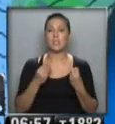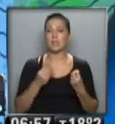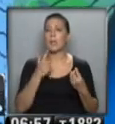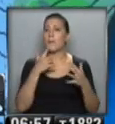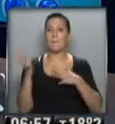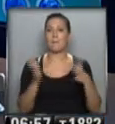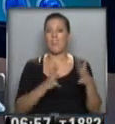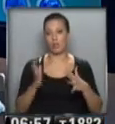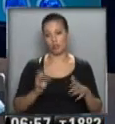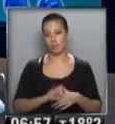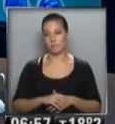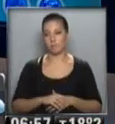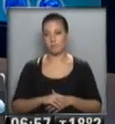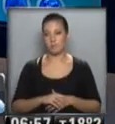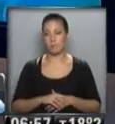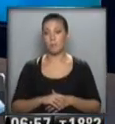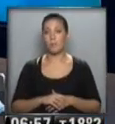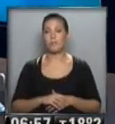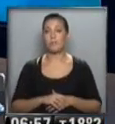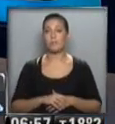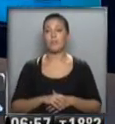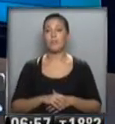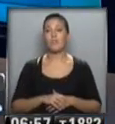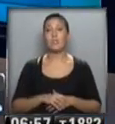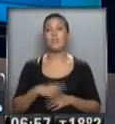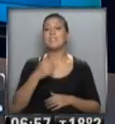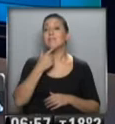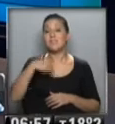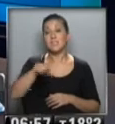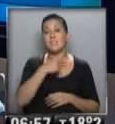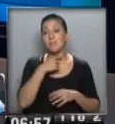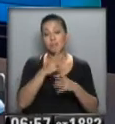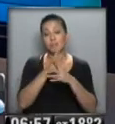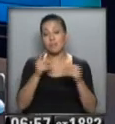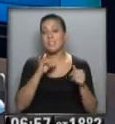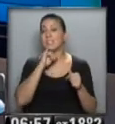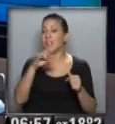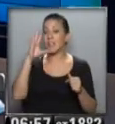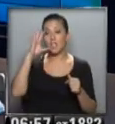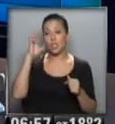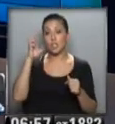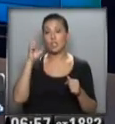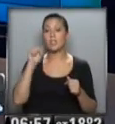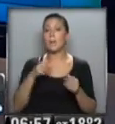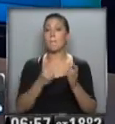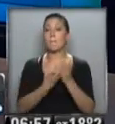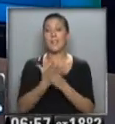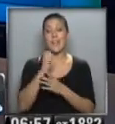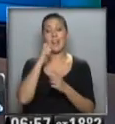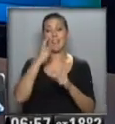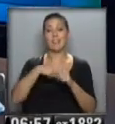el viento. Y nosotros queremos despedirnos, recordándoles que la mañana es